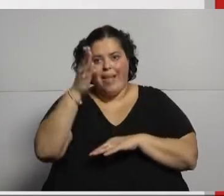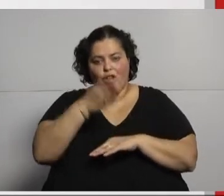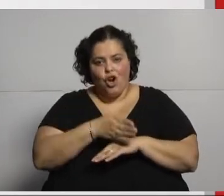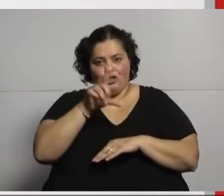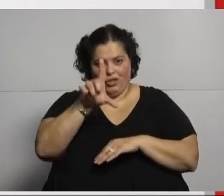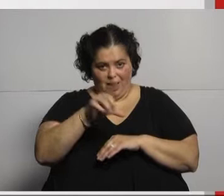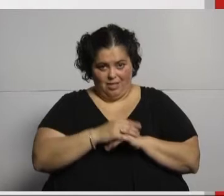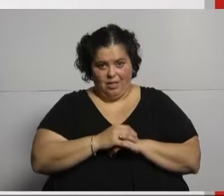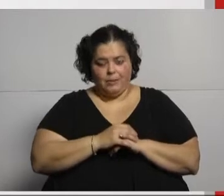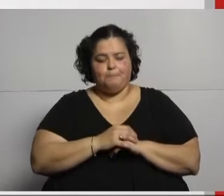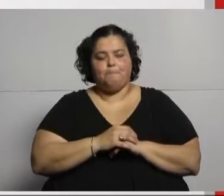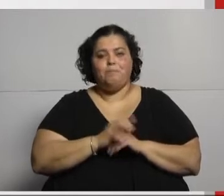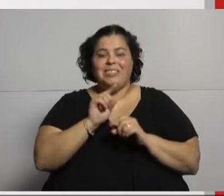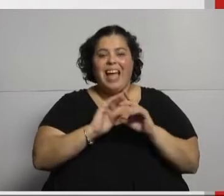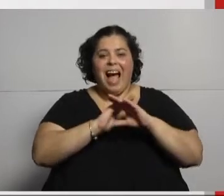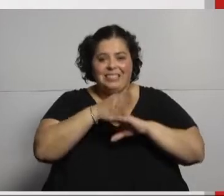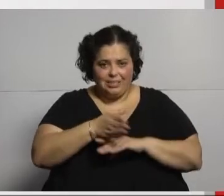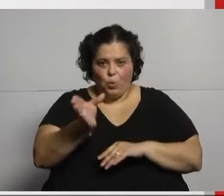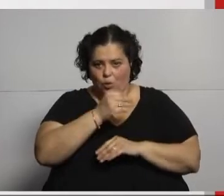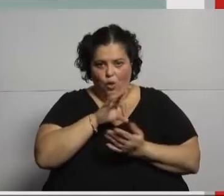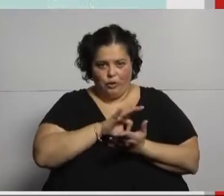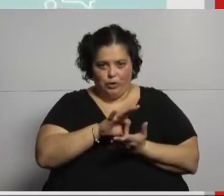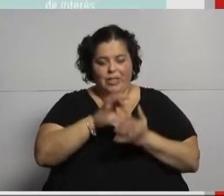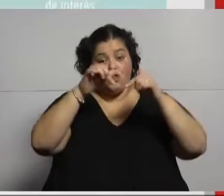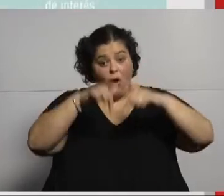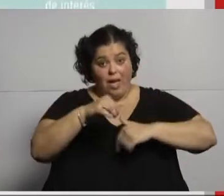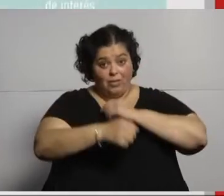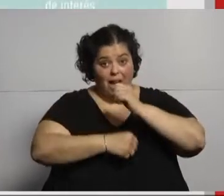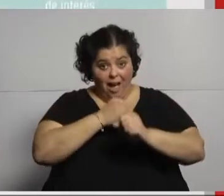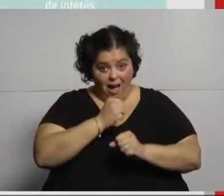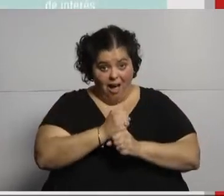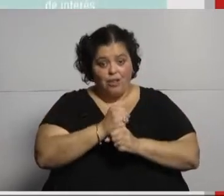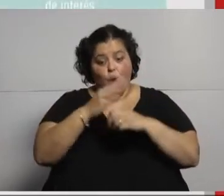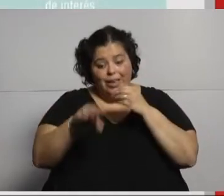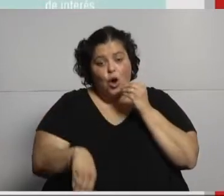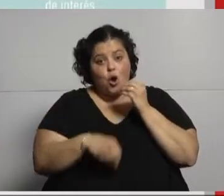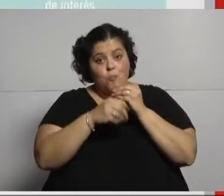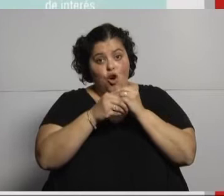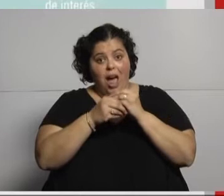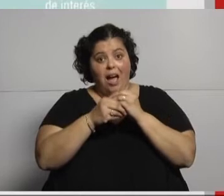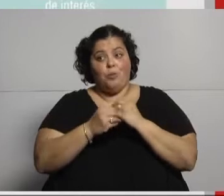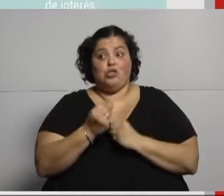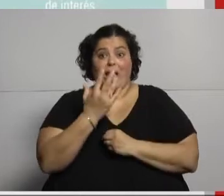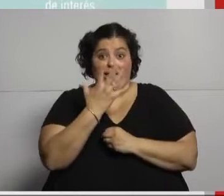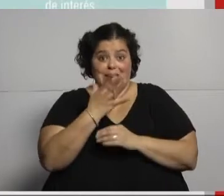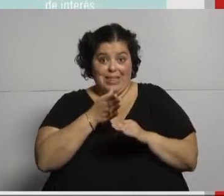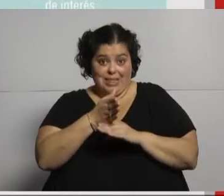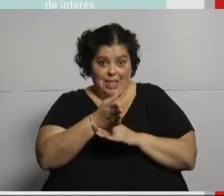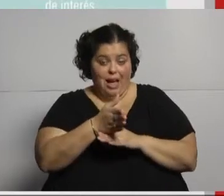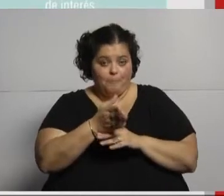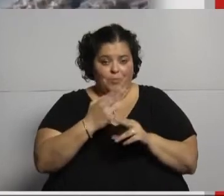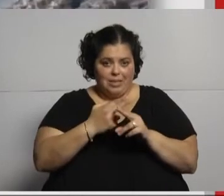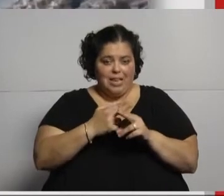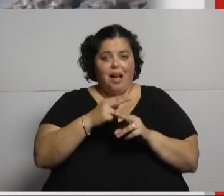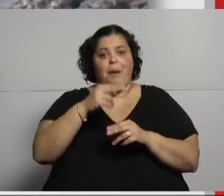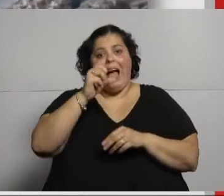acceso al conjunto de servicios. Y este año hemos tenido que incorporar una quinta sección que la llamamos En La Paz nos cuidamos todos y que tiene que ver